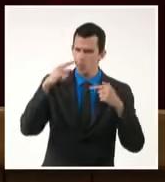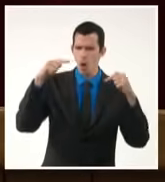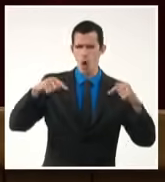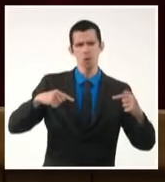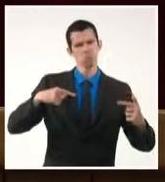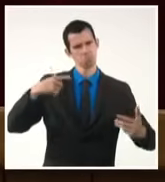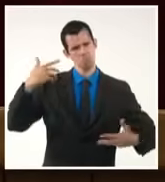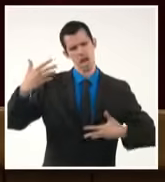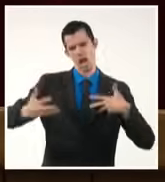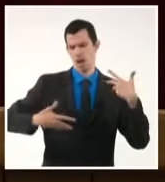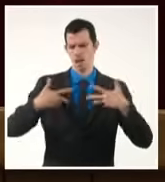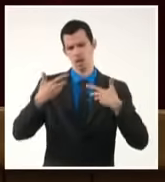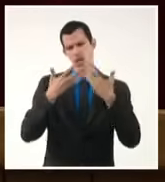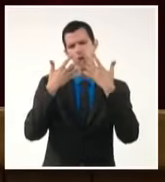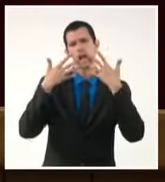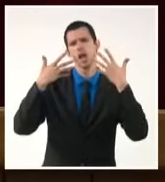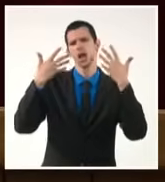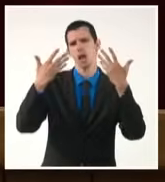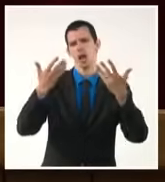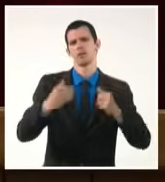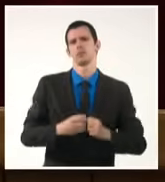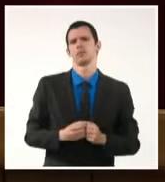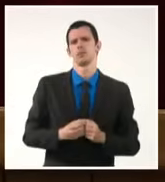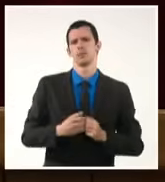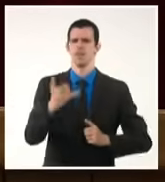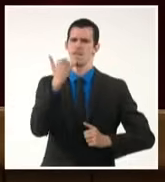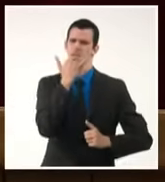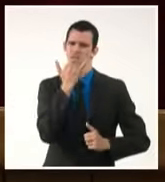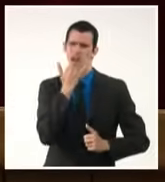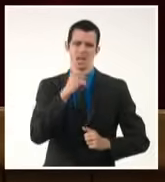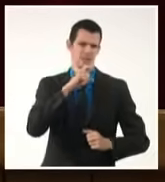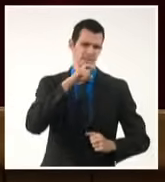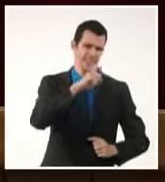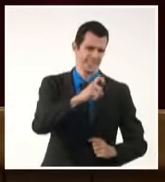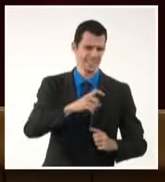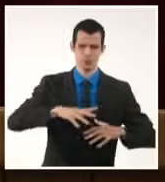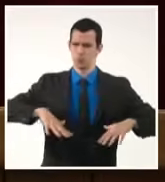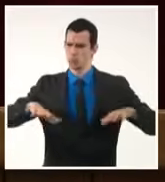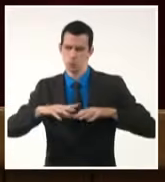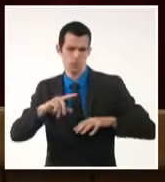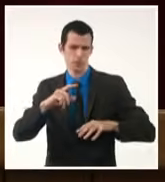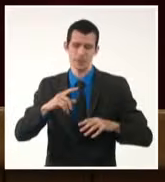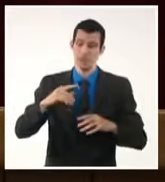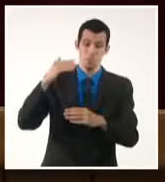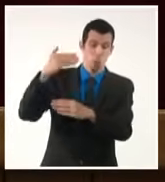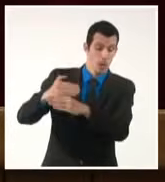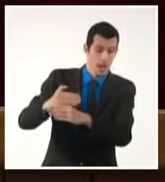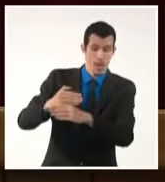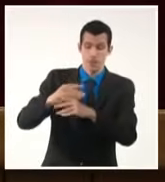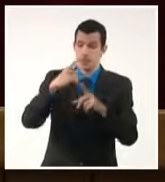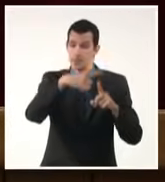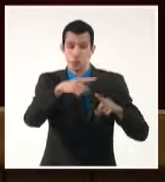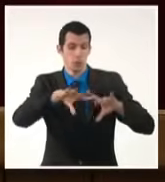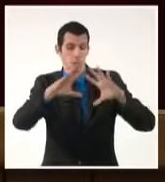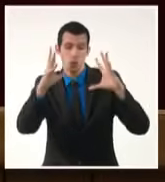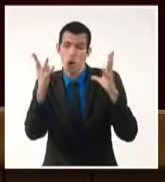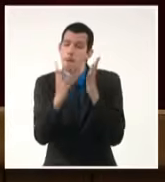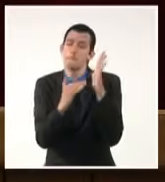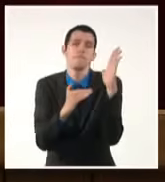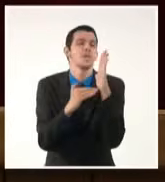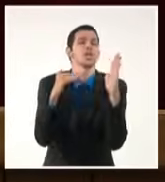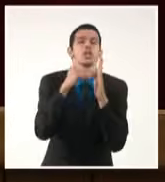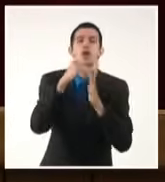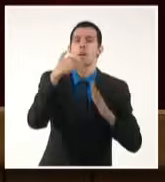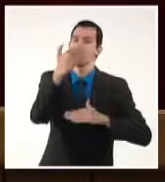el imperio han podido arrebatarnos. Vamos a celebrar nuestra voluntad de cambiar lo que debe ser